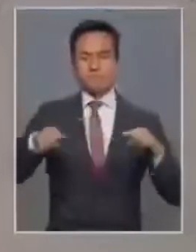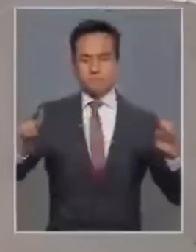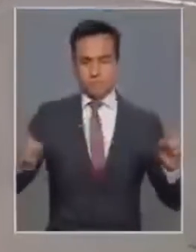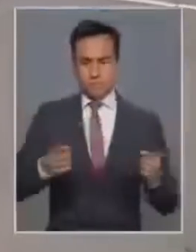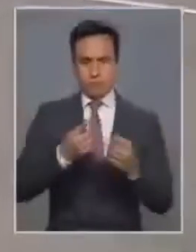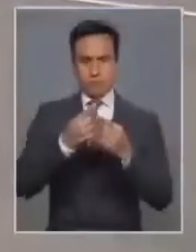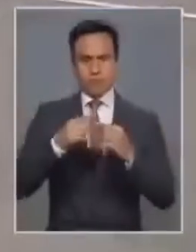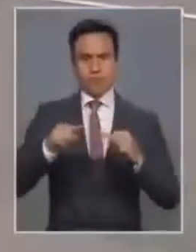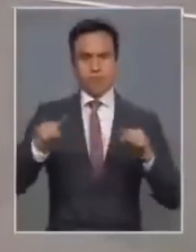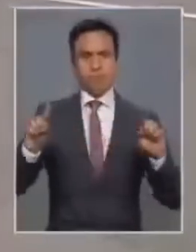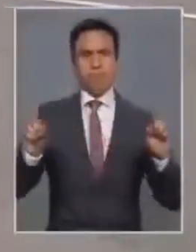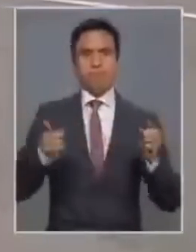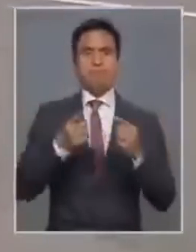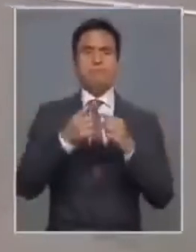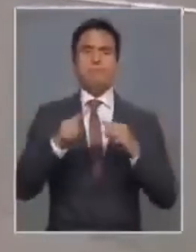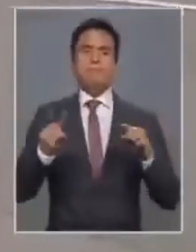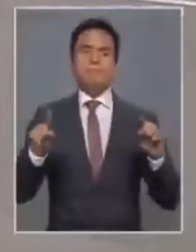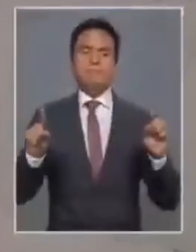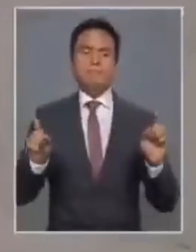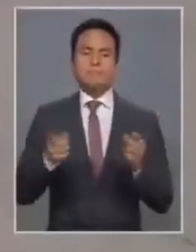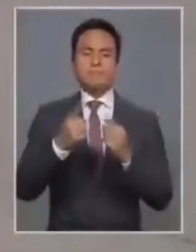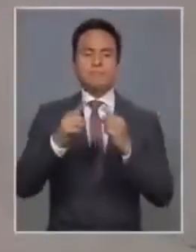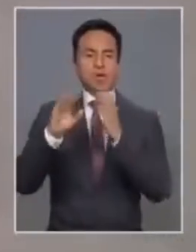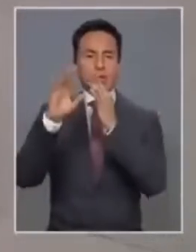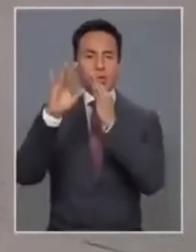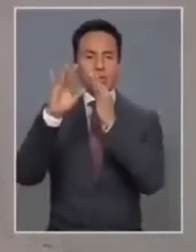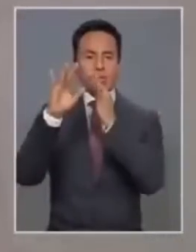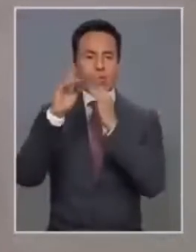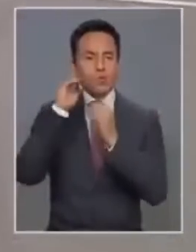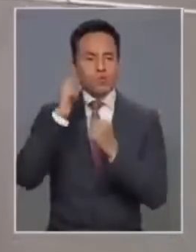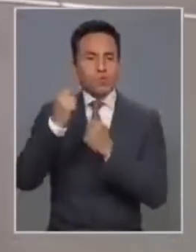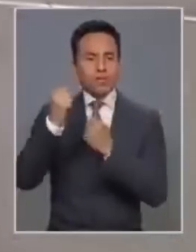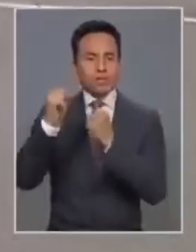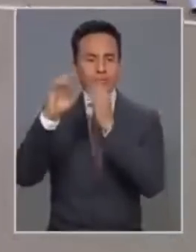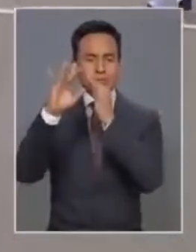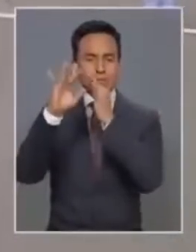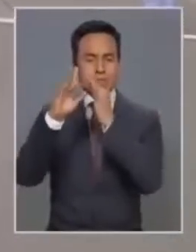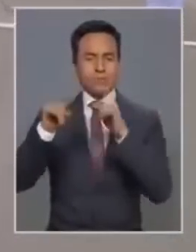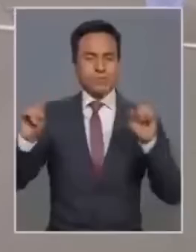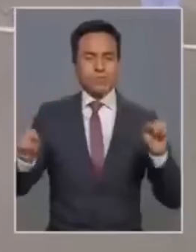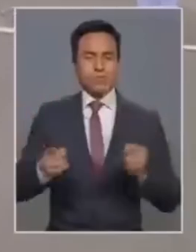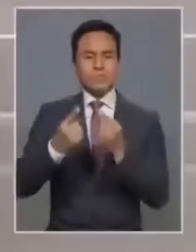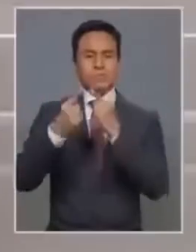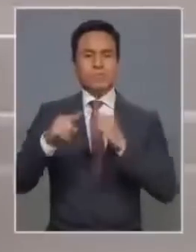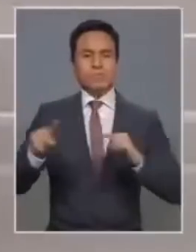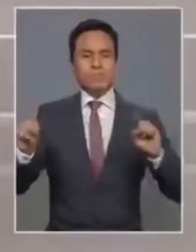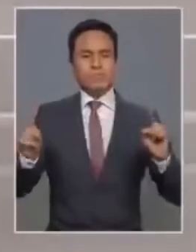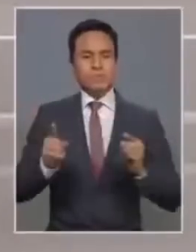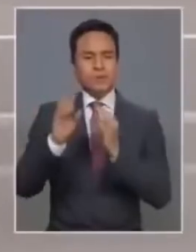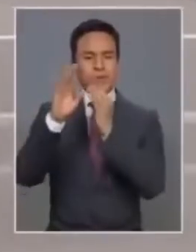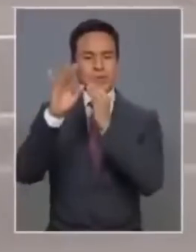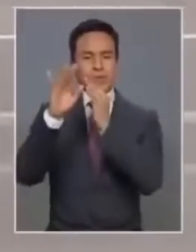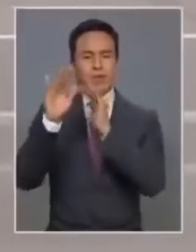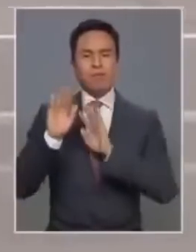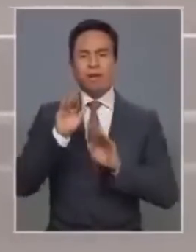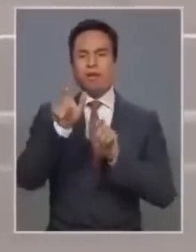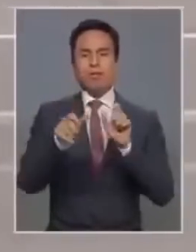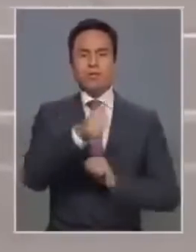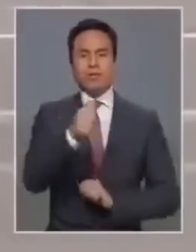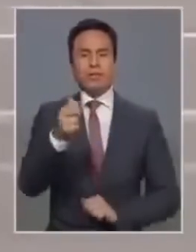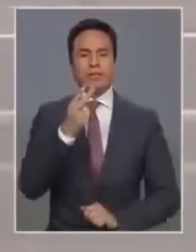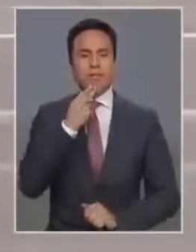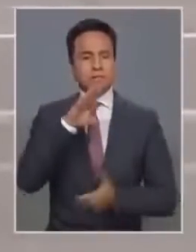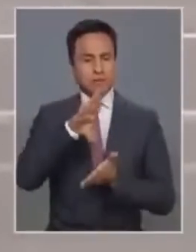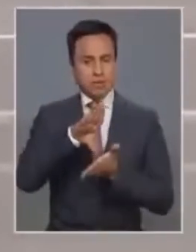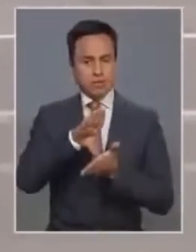abrir las rutas aéreas, a unirlo a lo largo y ancho de su existencia y a la y apoyar a todos los habitantes del país